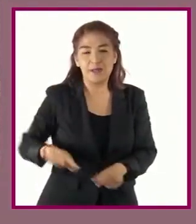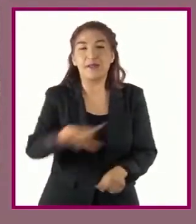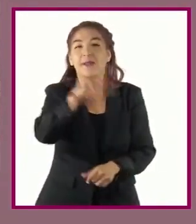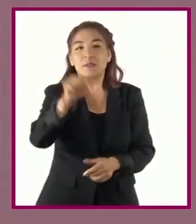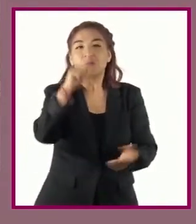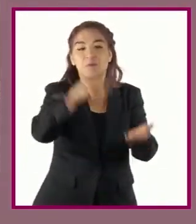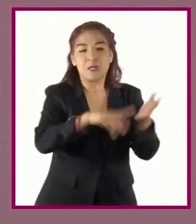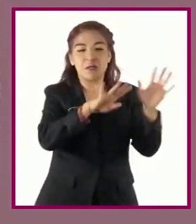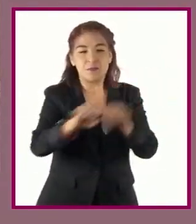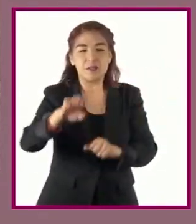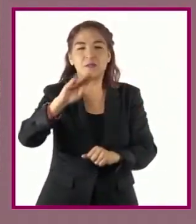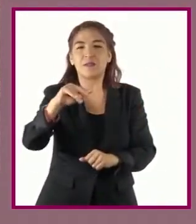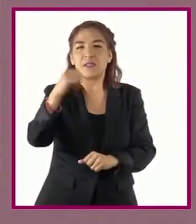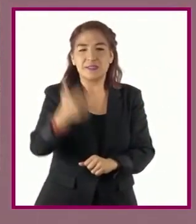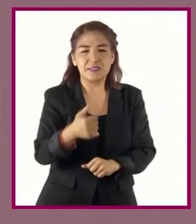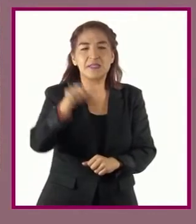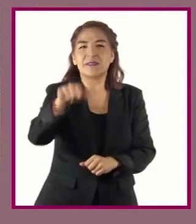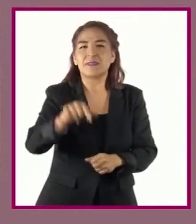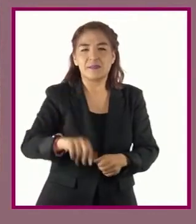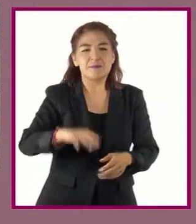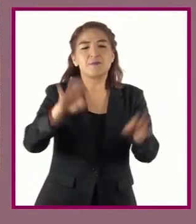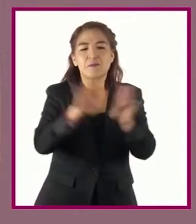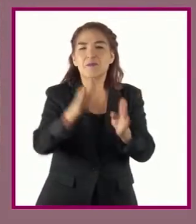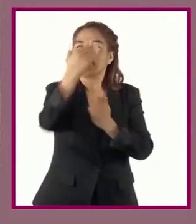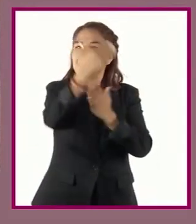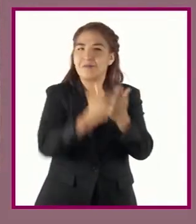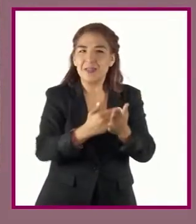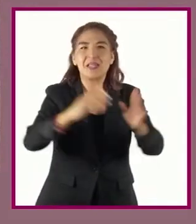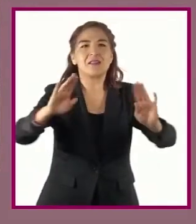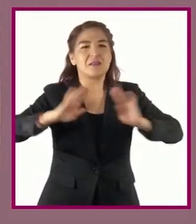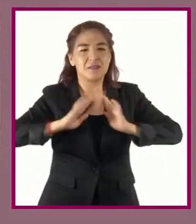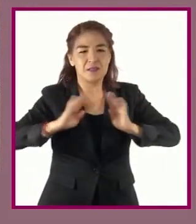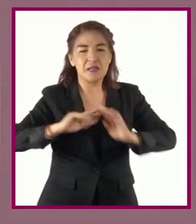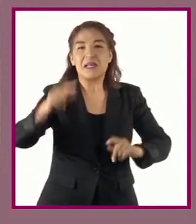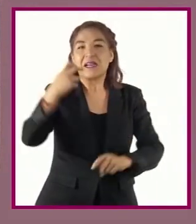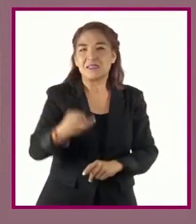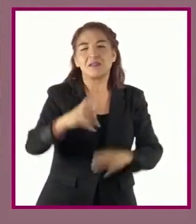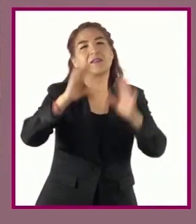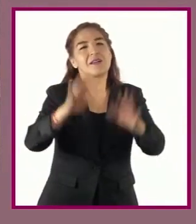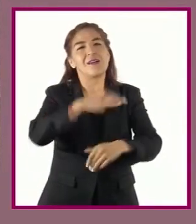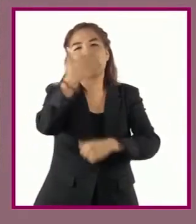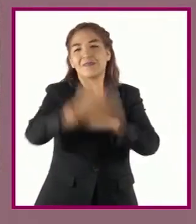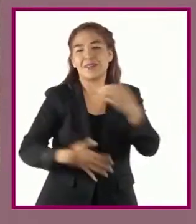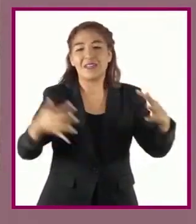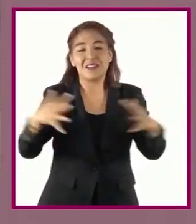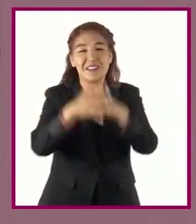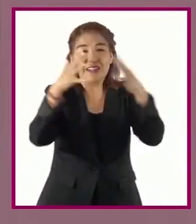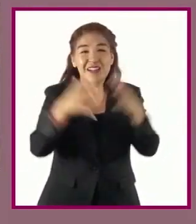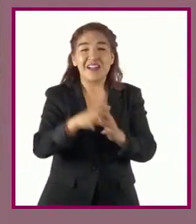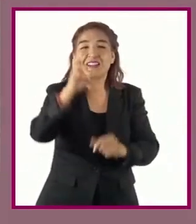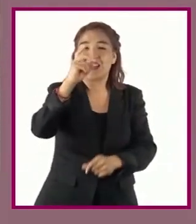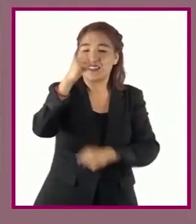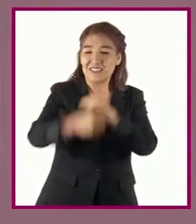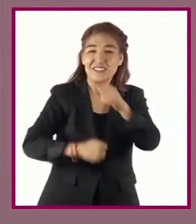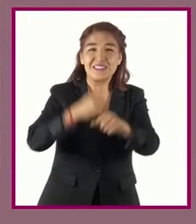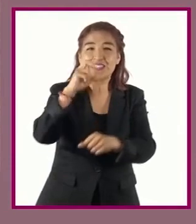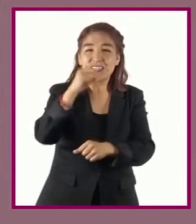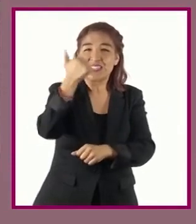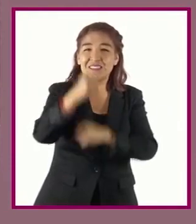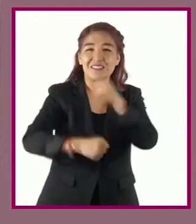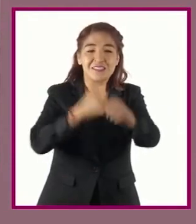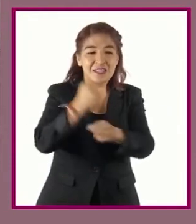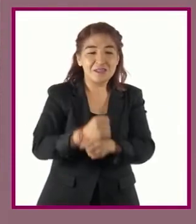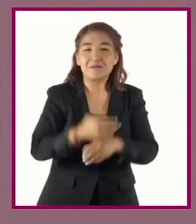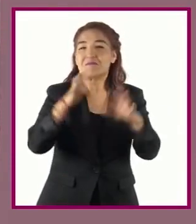1996 se firma un alto al fuego y además se reduce el ejército. Esto marcó el fin de una guerra civil de 36 años que provocó